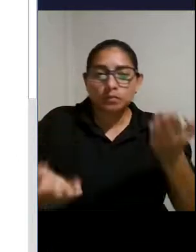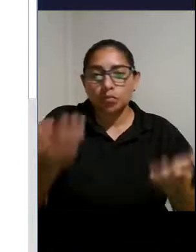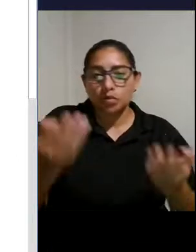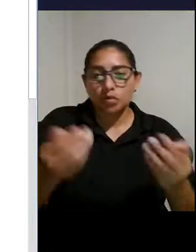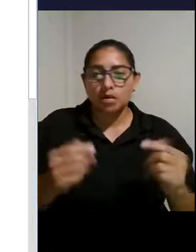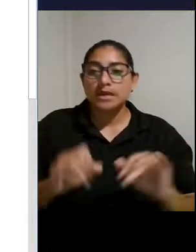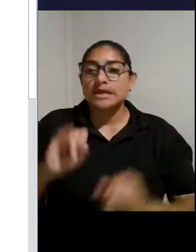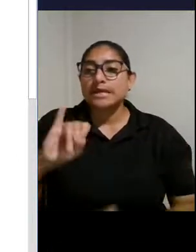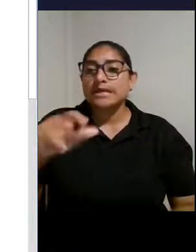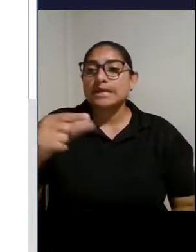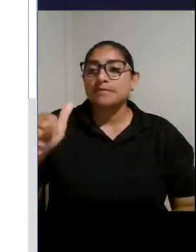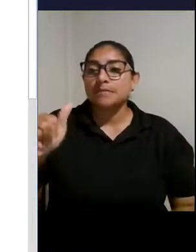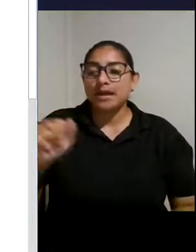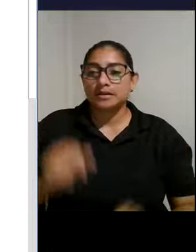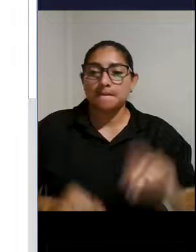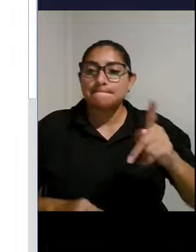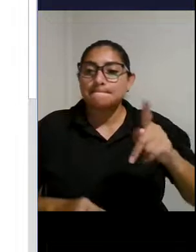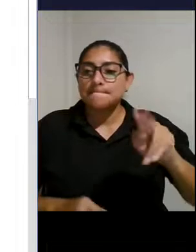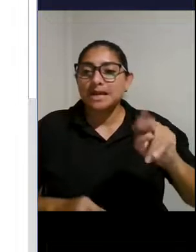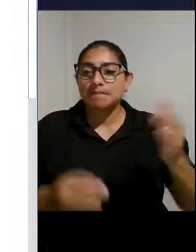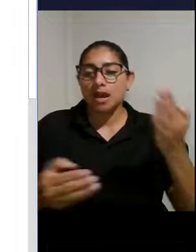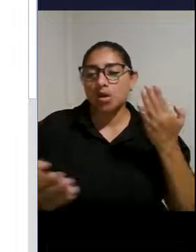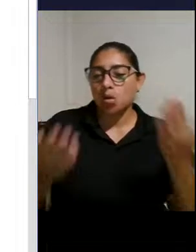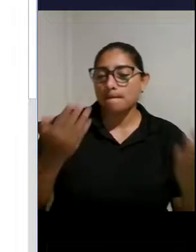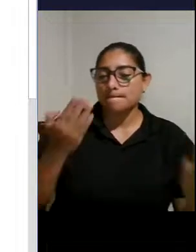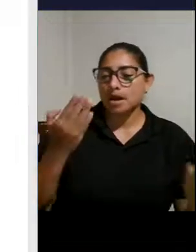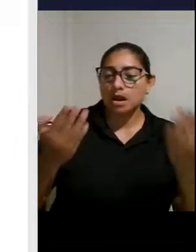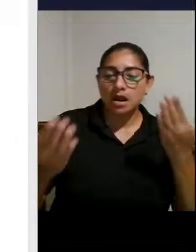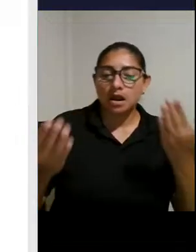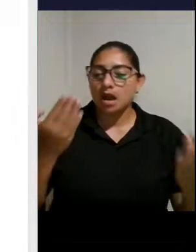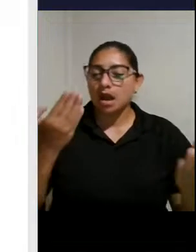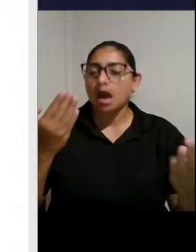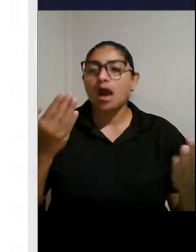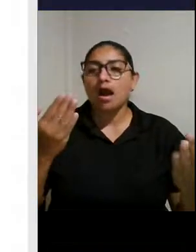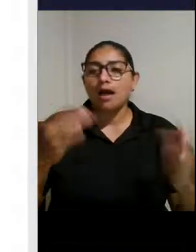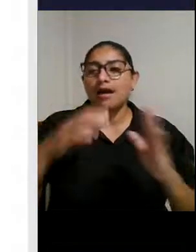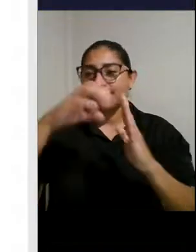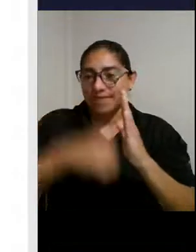hacer la resta para hacer la comparación. ¿De acuerdo?